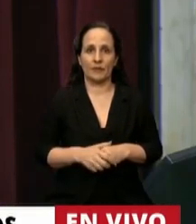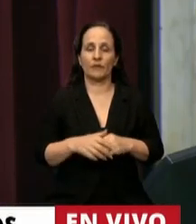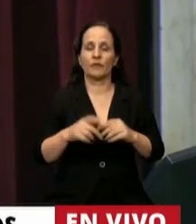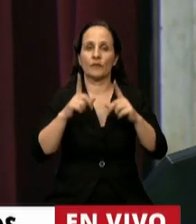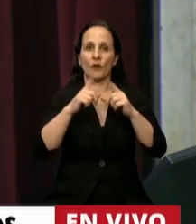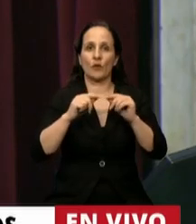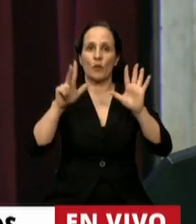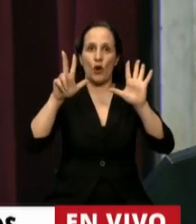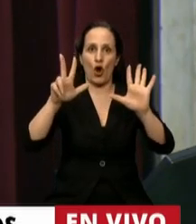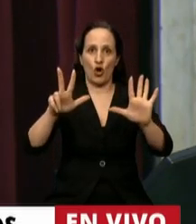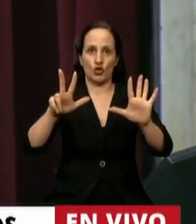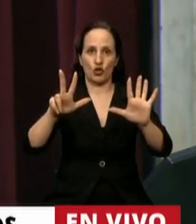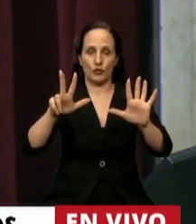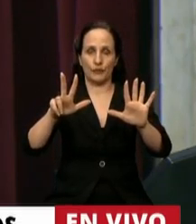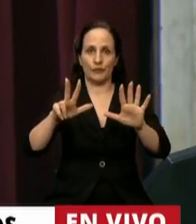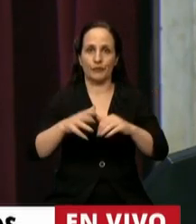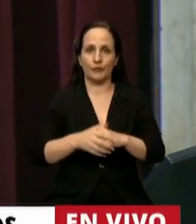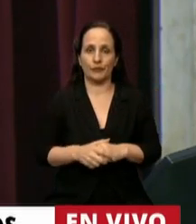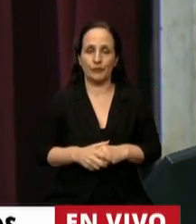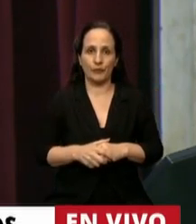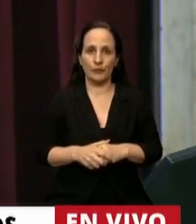Artículo 8.